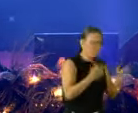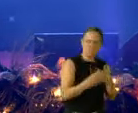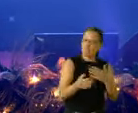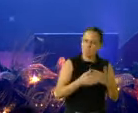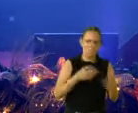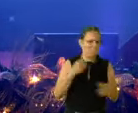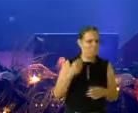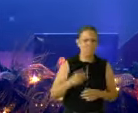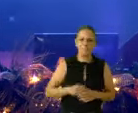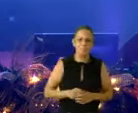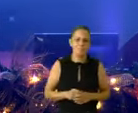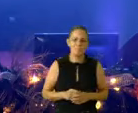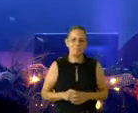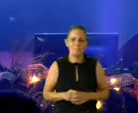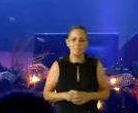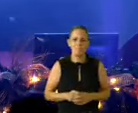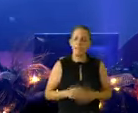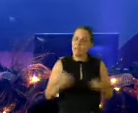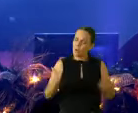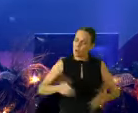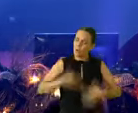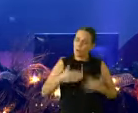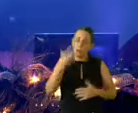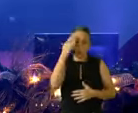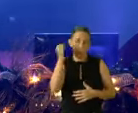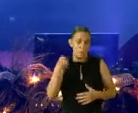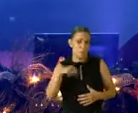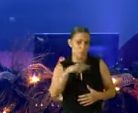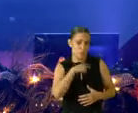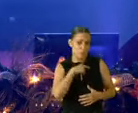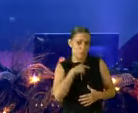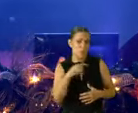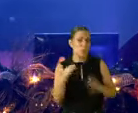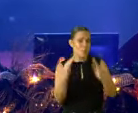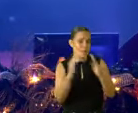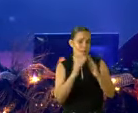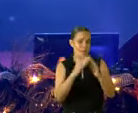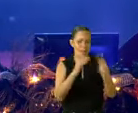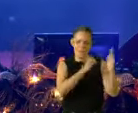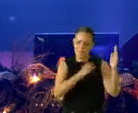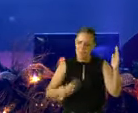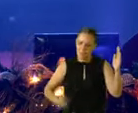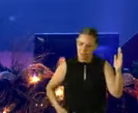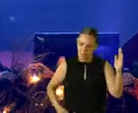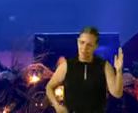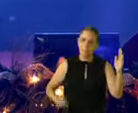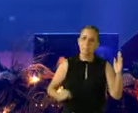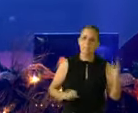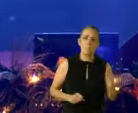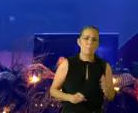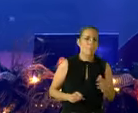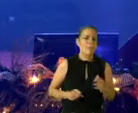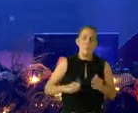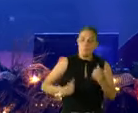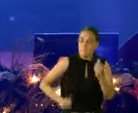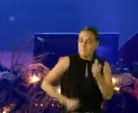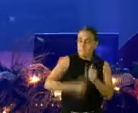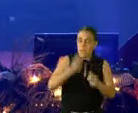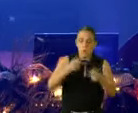contentos porque estamos en la casa del Señor. Y Él nos ha recibido de una manera extraordinaria. No hay mejor lugar que la casa del